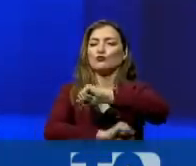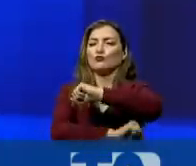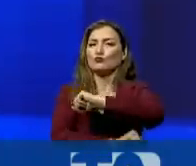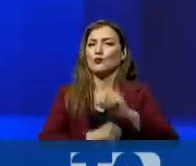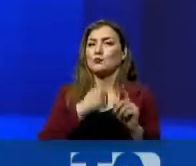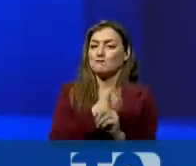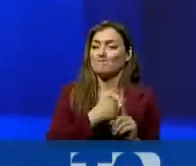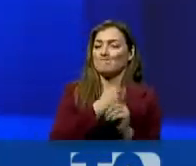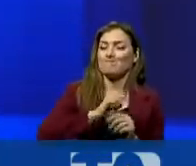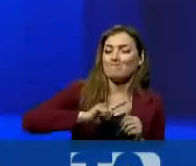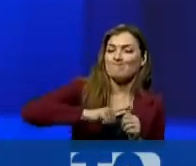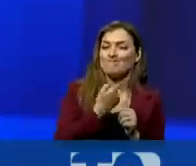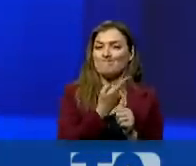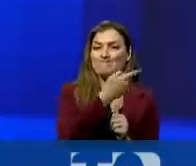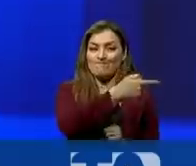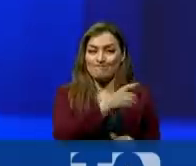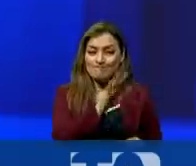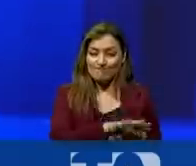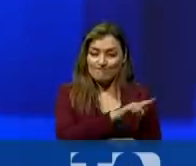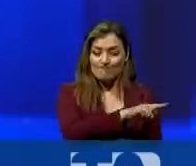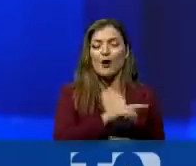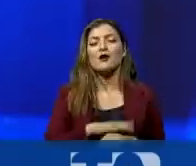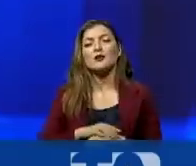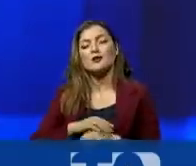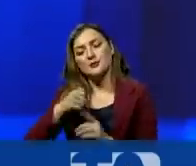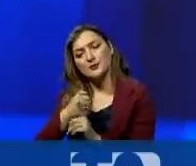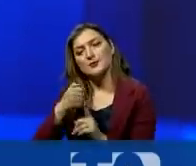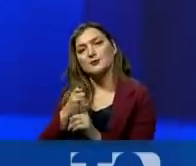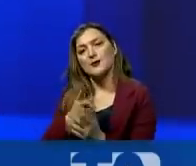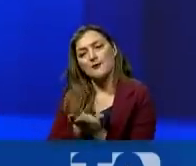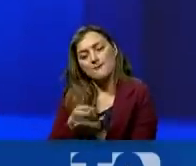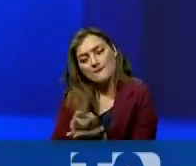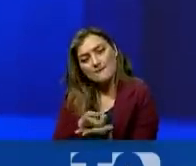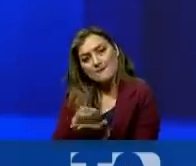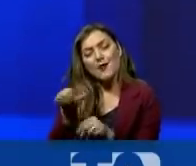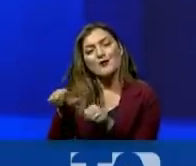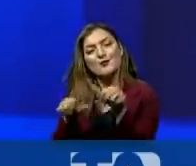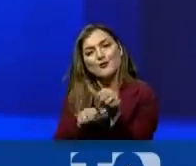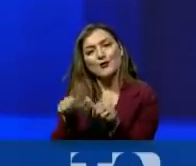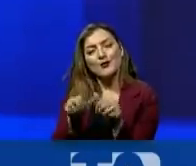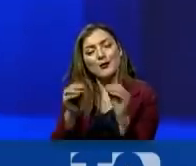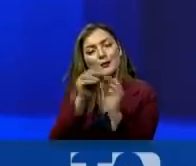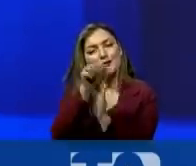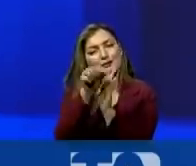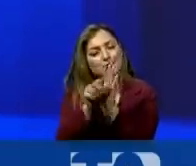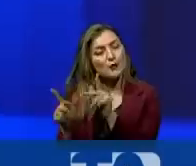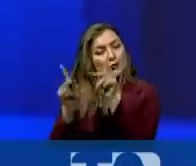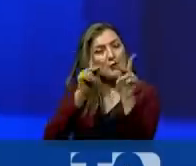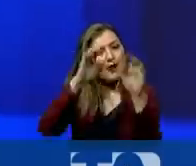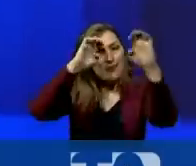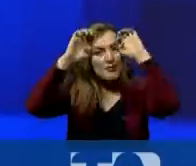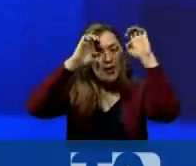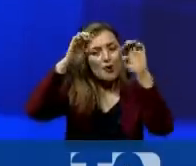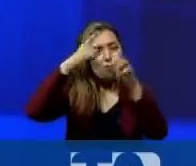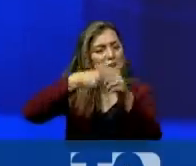quienes ejecutan los delitos y segundo luchar contra quienes administran y financian los delitos no puedo dar más detalles de los planes tácticos